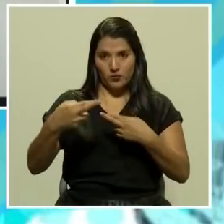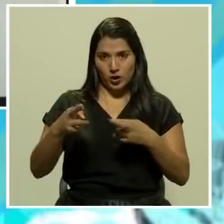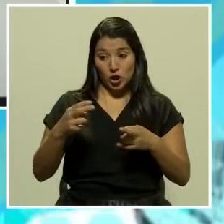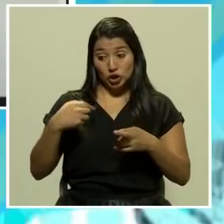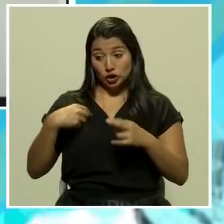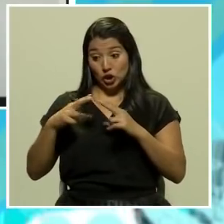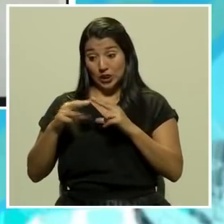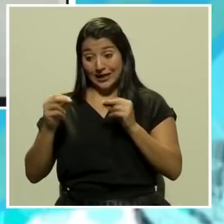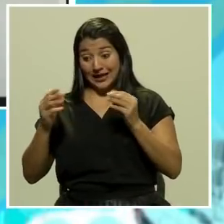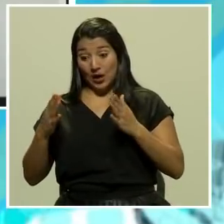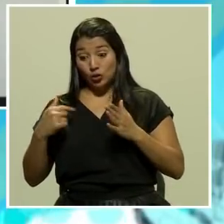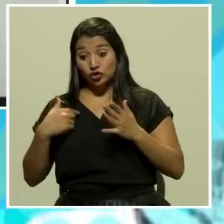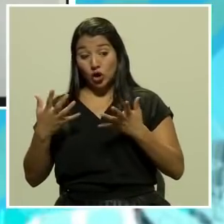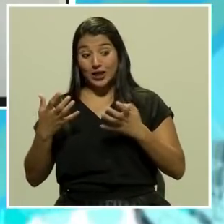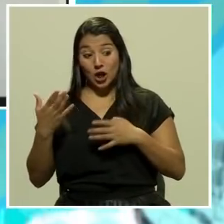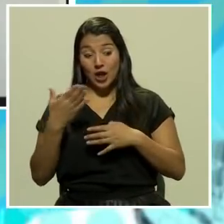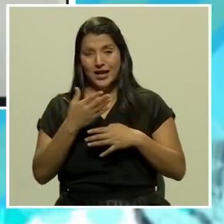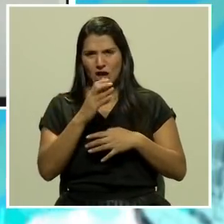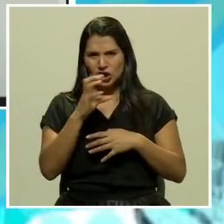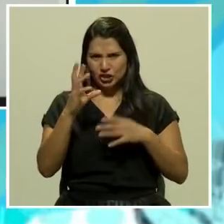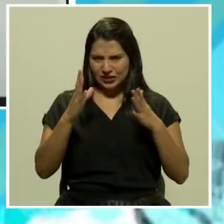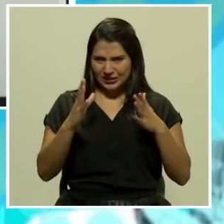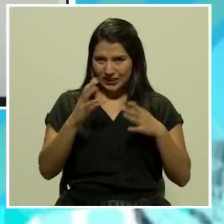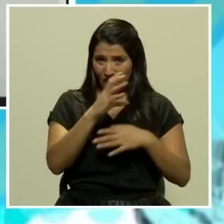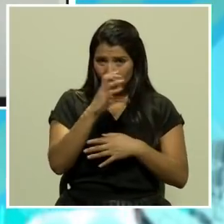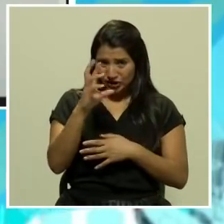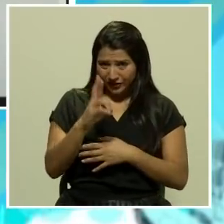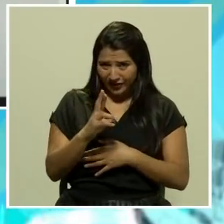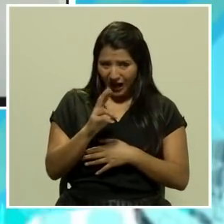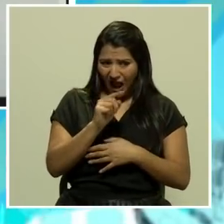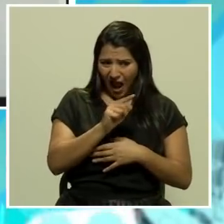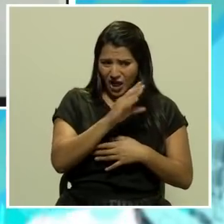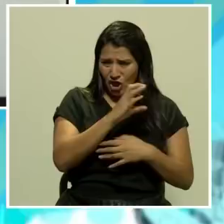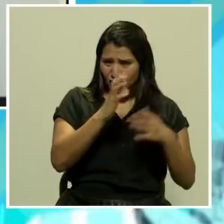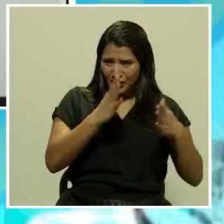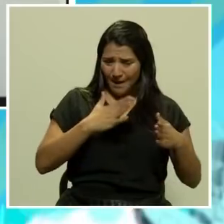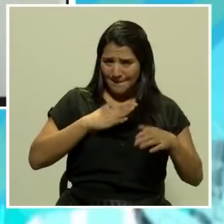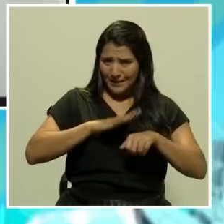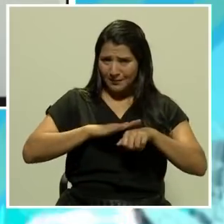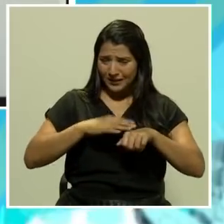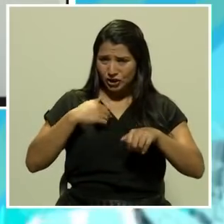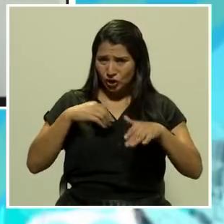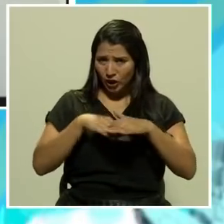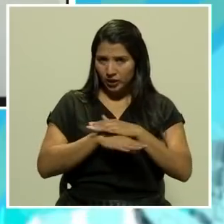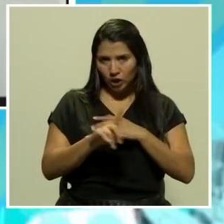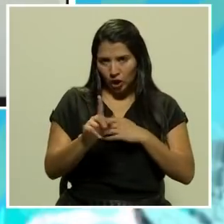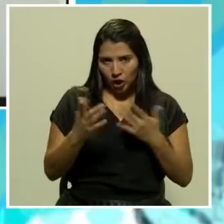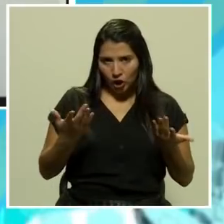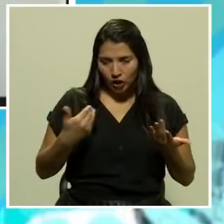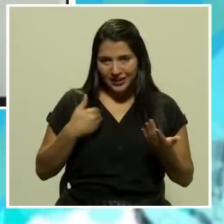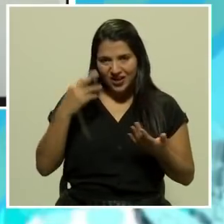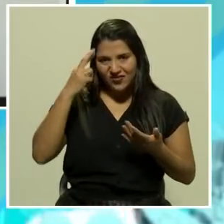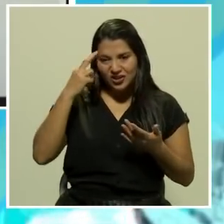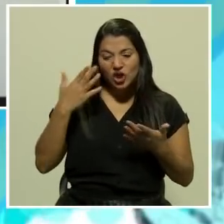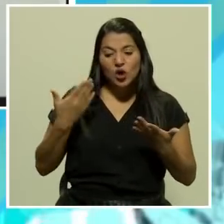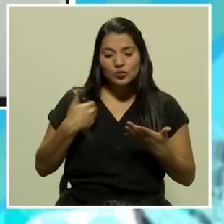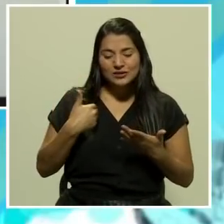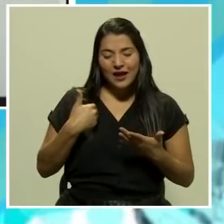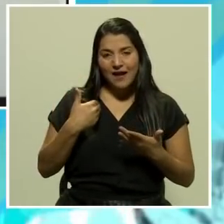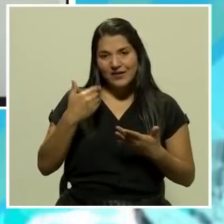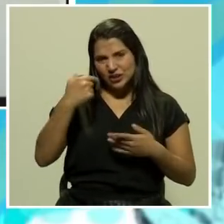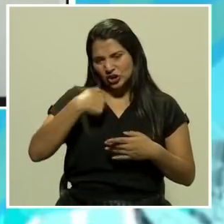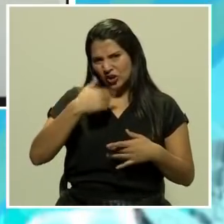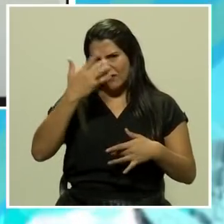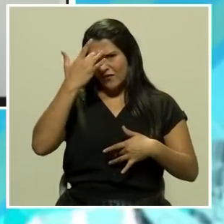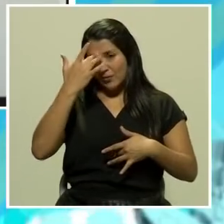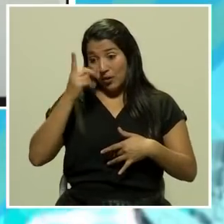Pues, ¿me van a dejar entrar los costarricenses? No, que tienen toda la razón. Porque, ¿cómo saben si yo estoy infectado o no? Pues me tendrán que